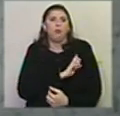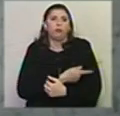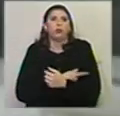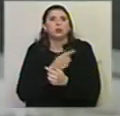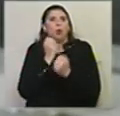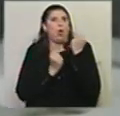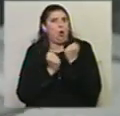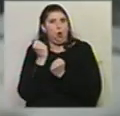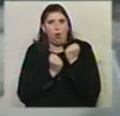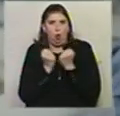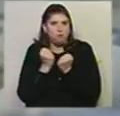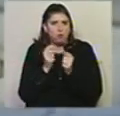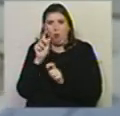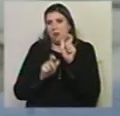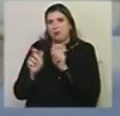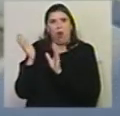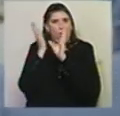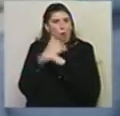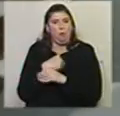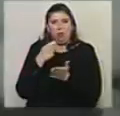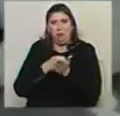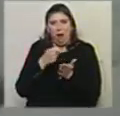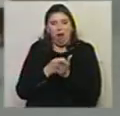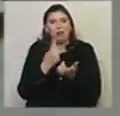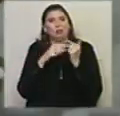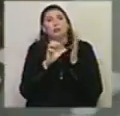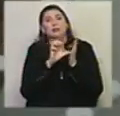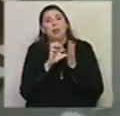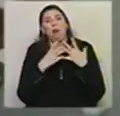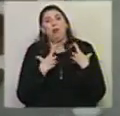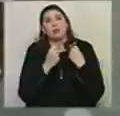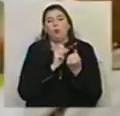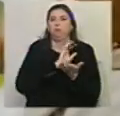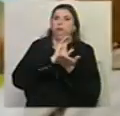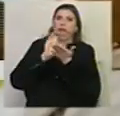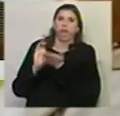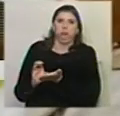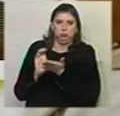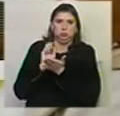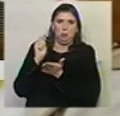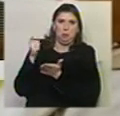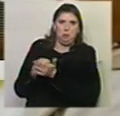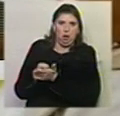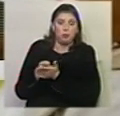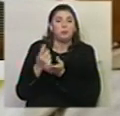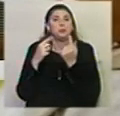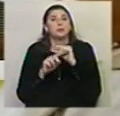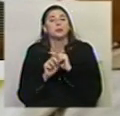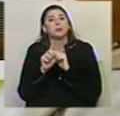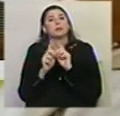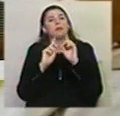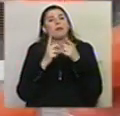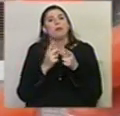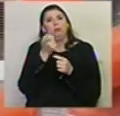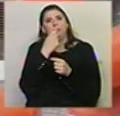los pacientes, los prestadores y el sistema de salud. Otro aspecto que es importante es que se comercialicen como productos